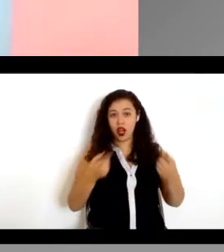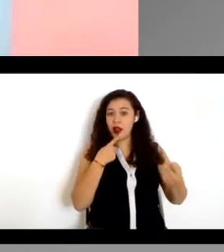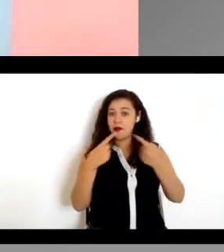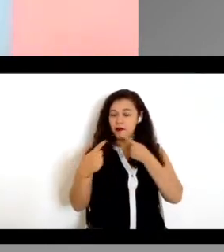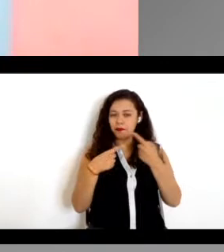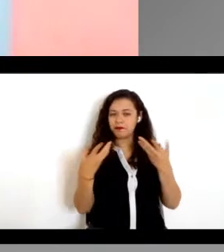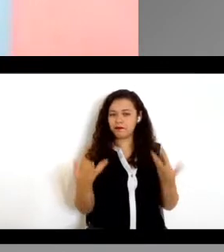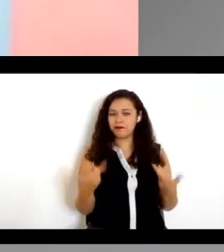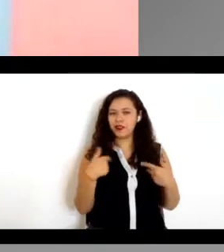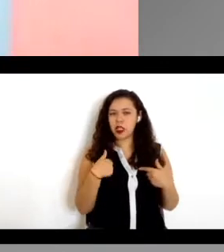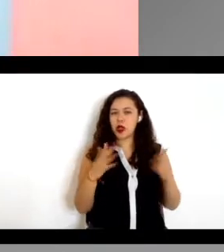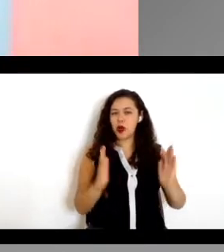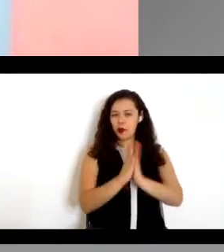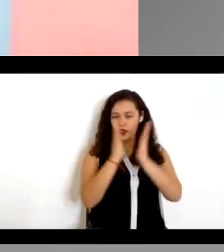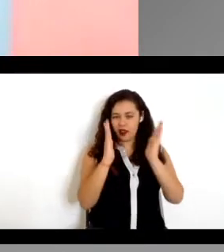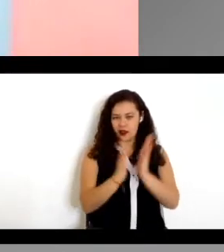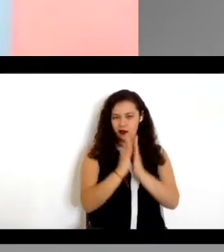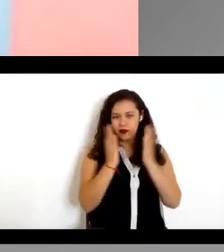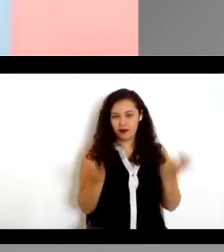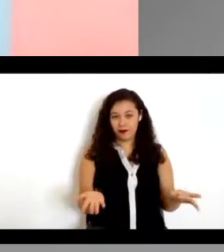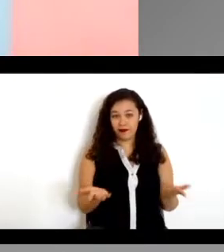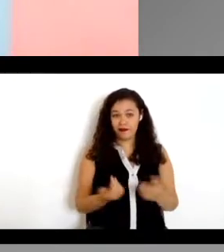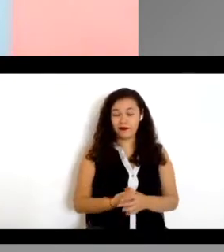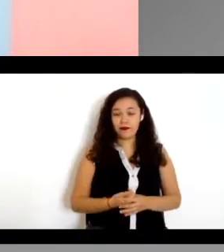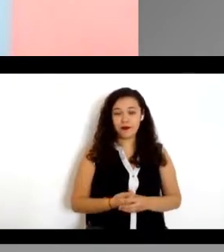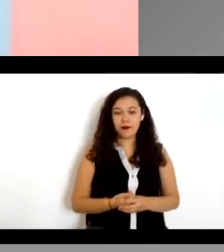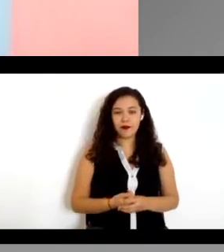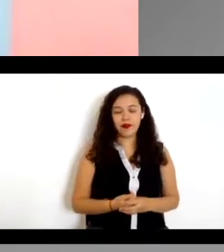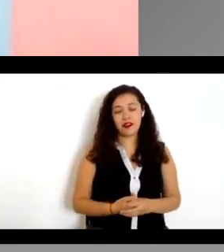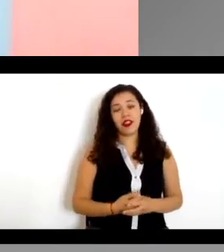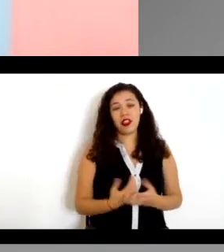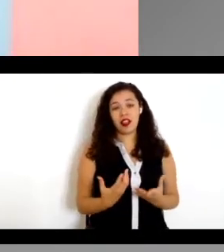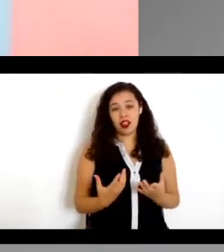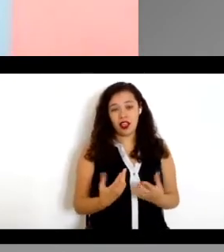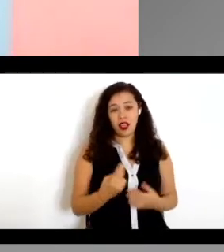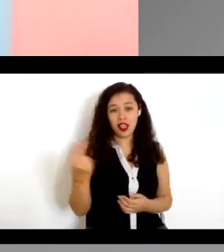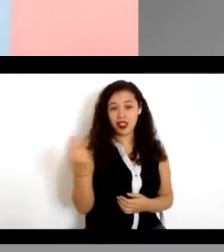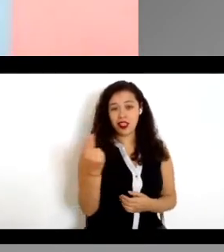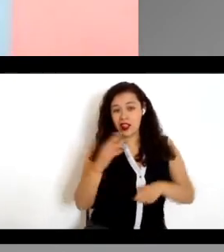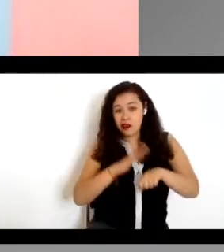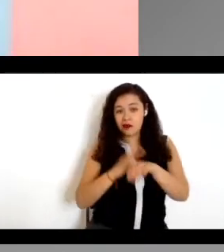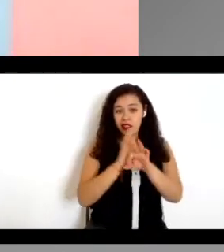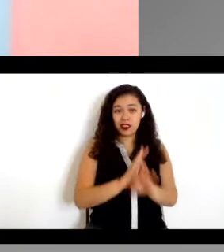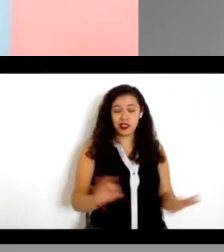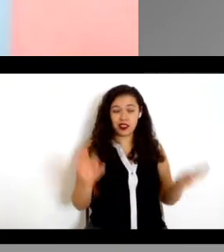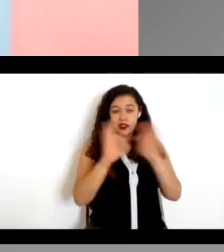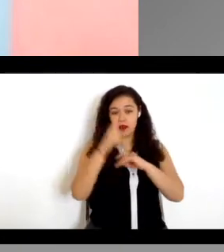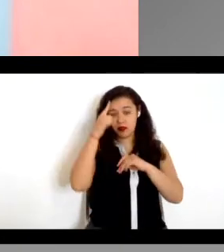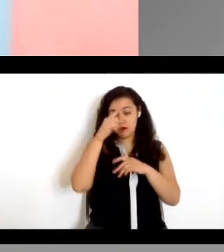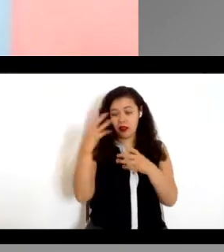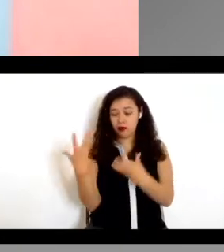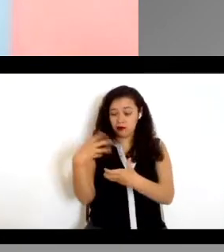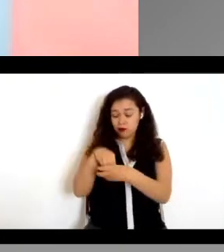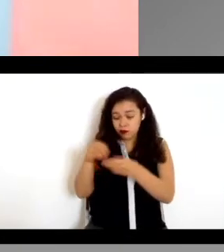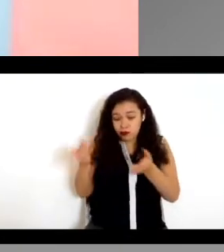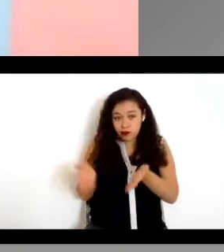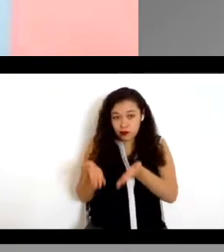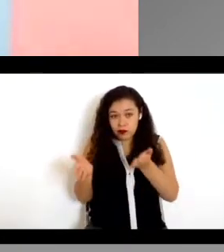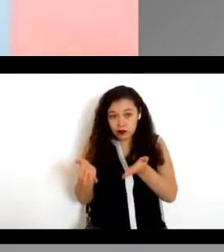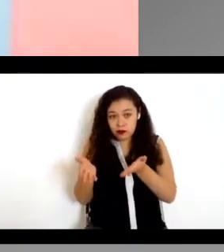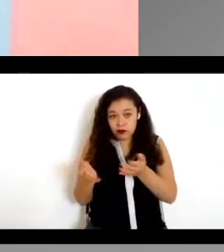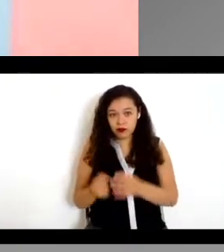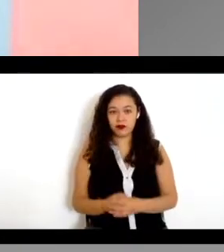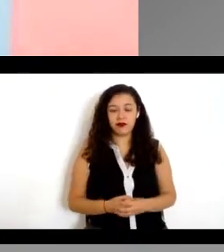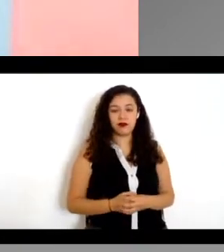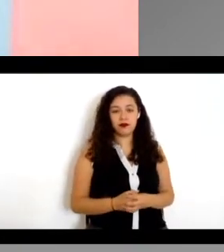haré mi intervención. En principio, hablar de necesidades prioritarias para favorecer la inclusión. Yo pondría en la mesa al